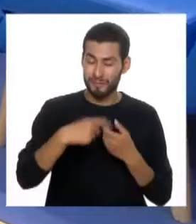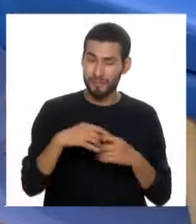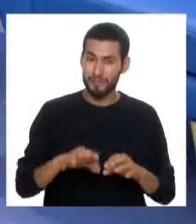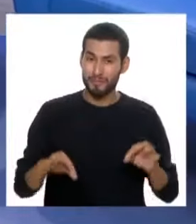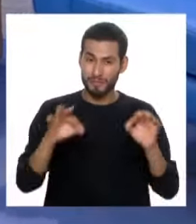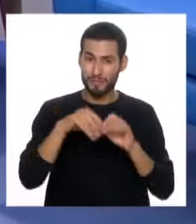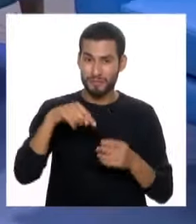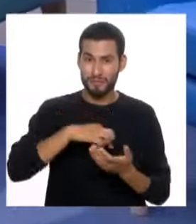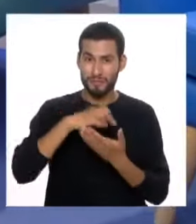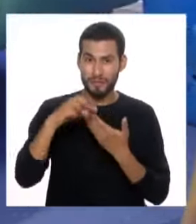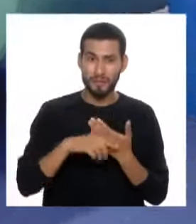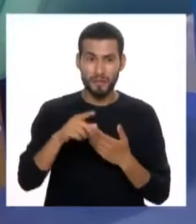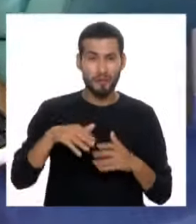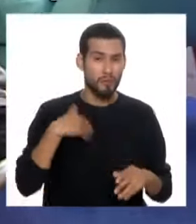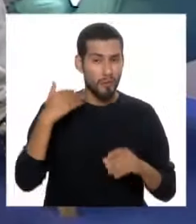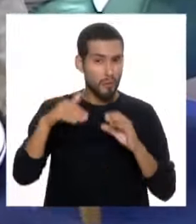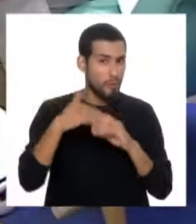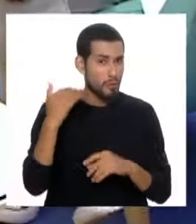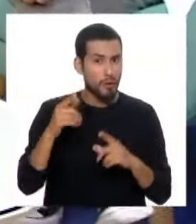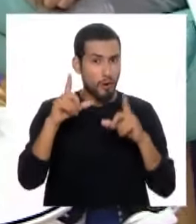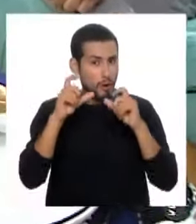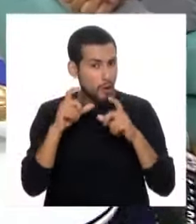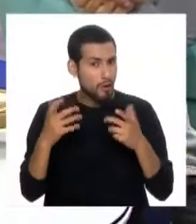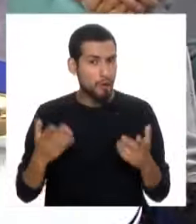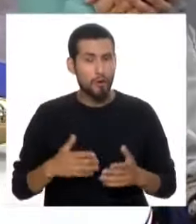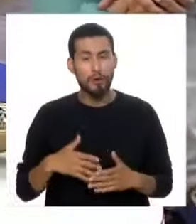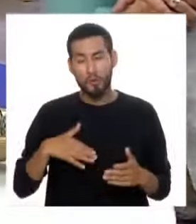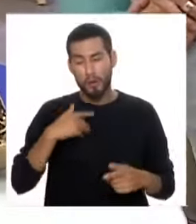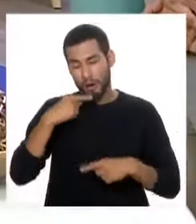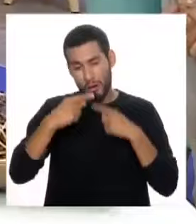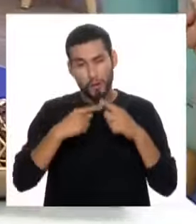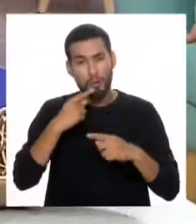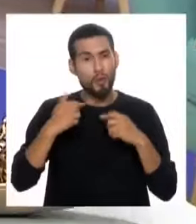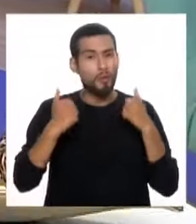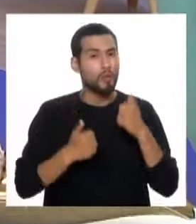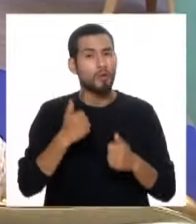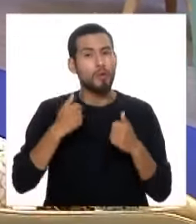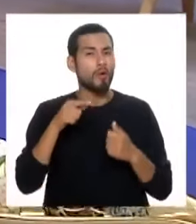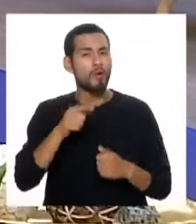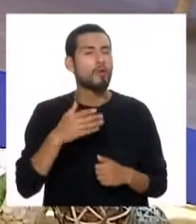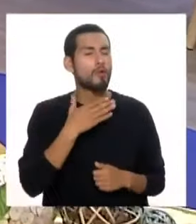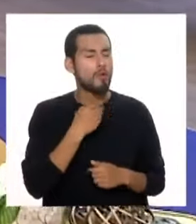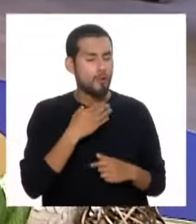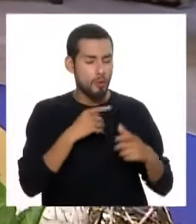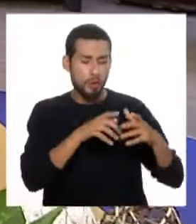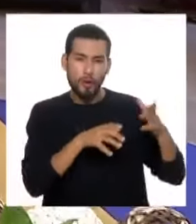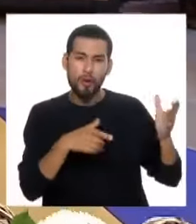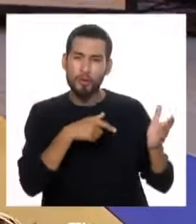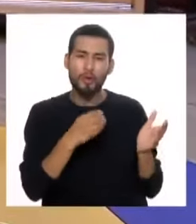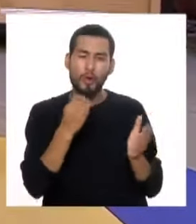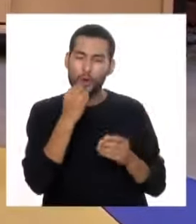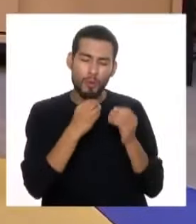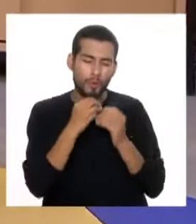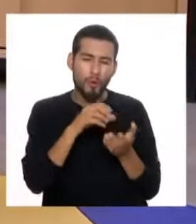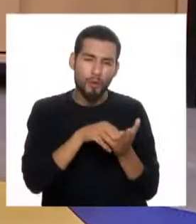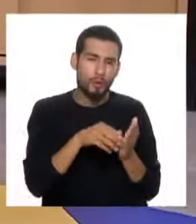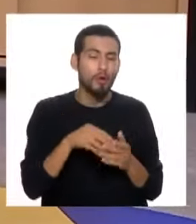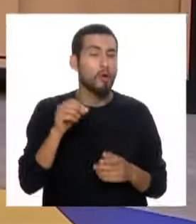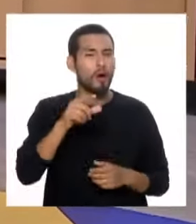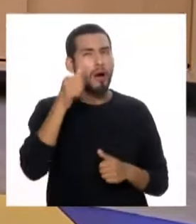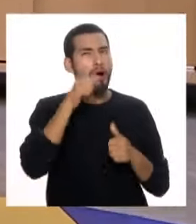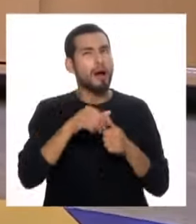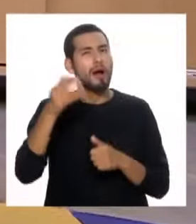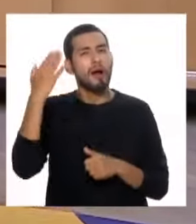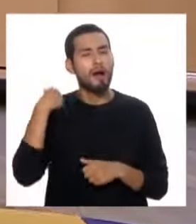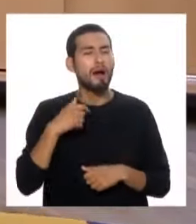del programa. Nos pueden enviar de repente una foto, nos pueden comentar cuál es el dulce que más les gusta o ese recuerdo que tienen de